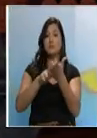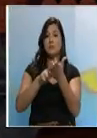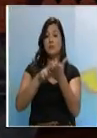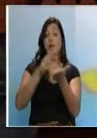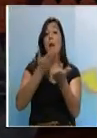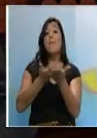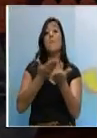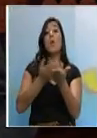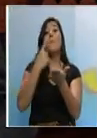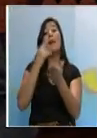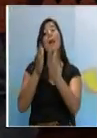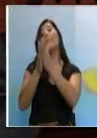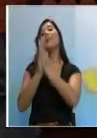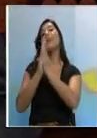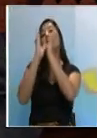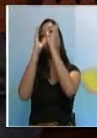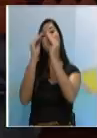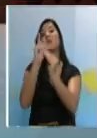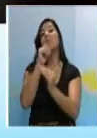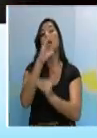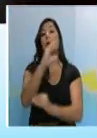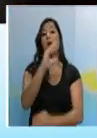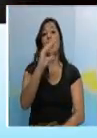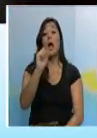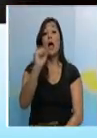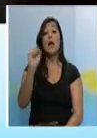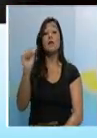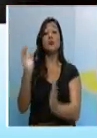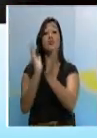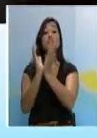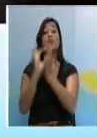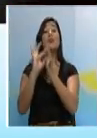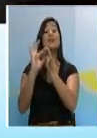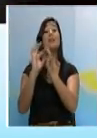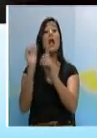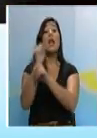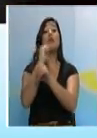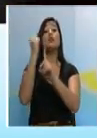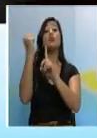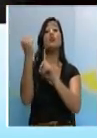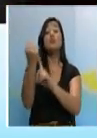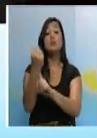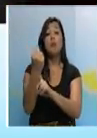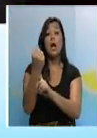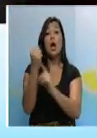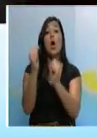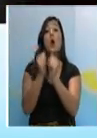un informe a la Caja de Seguro Social sobre cómo está la situación con respecto